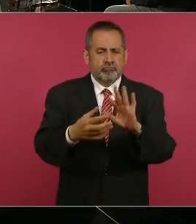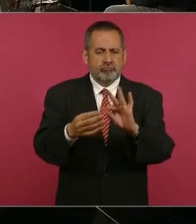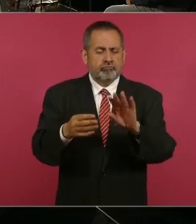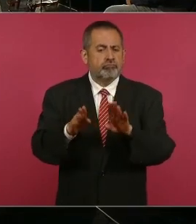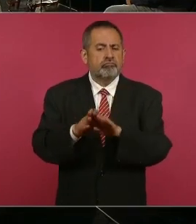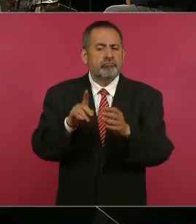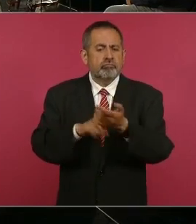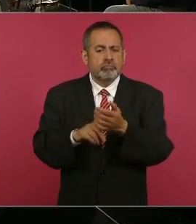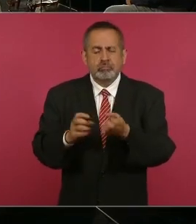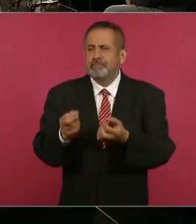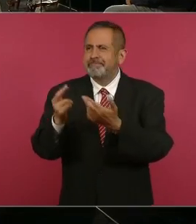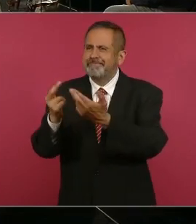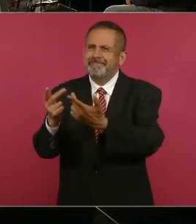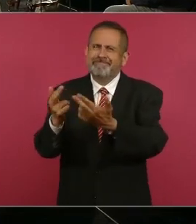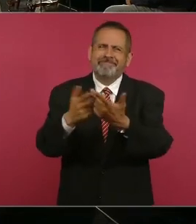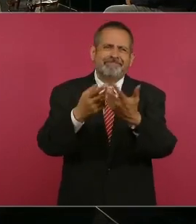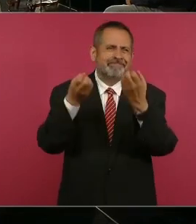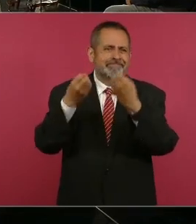de los daños